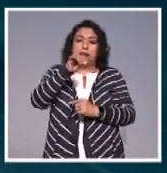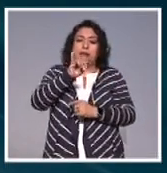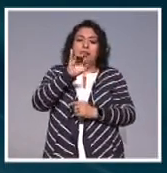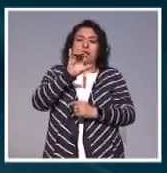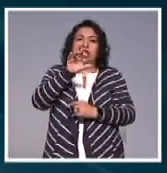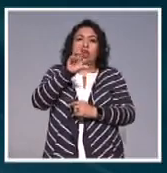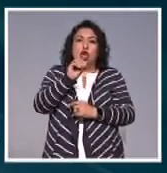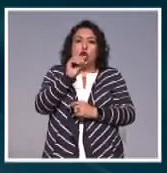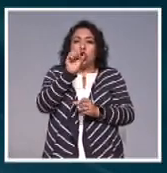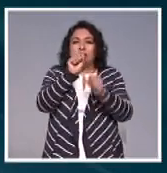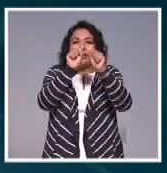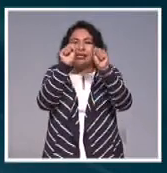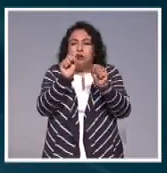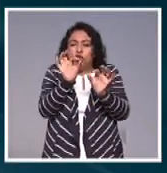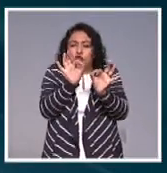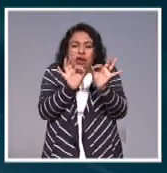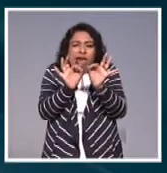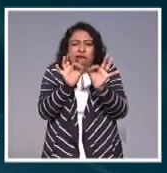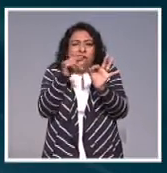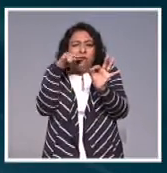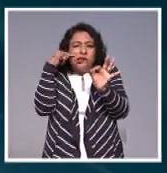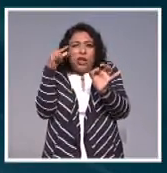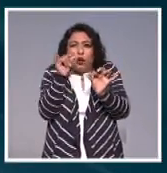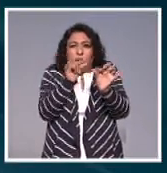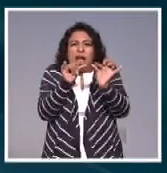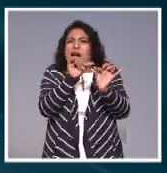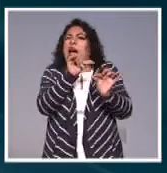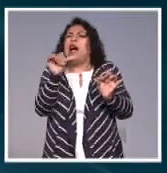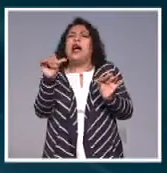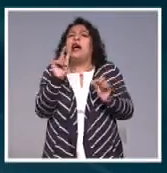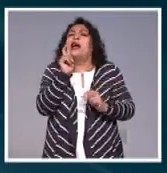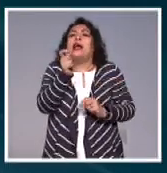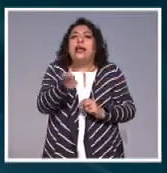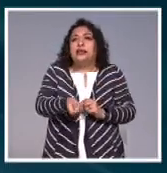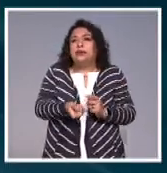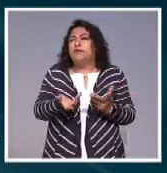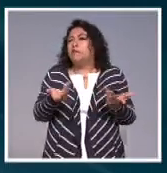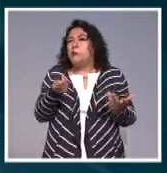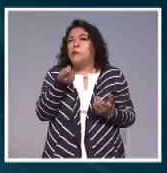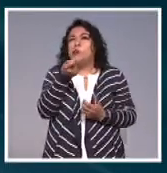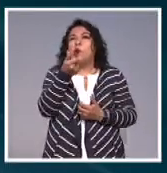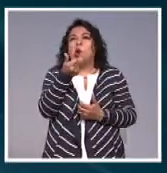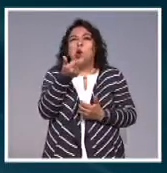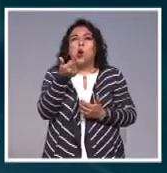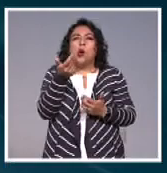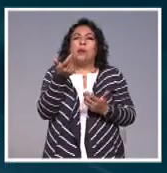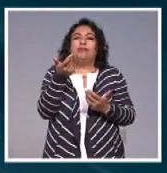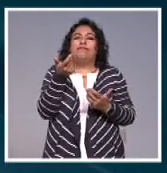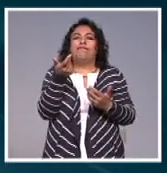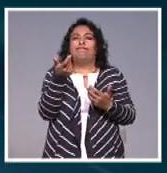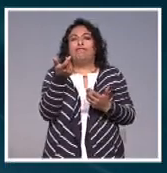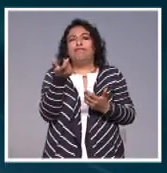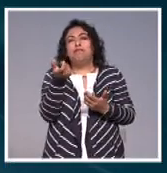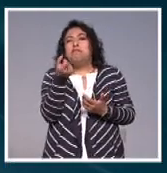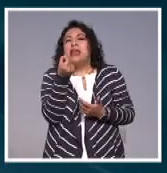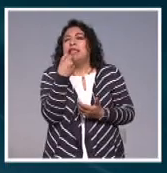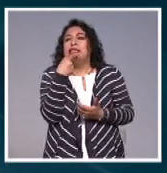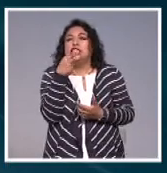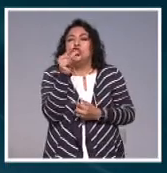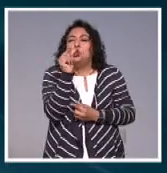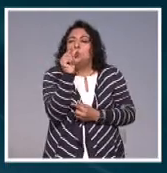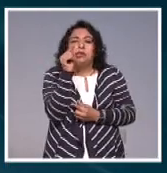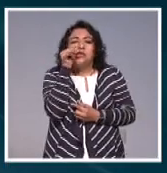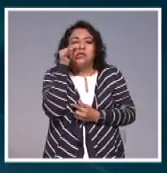que están enfocados a generar, a hacer un poco de medicina miniatura,